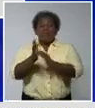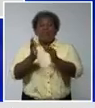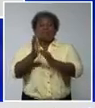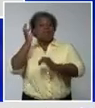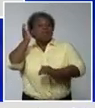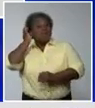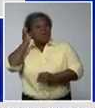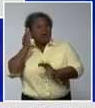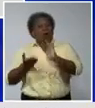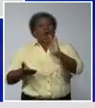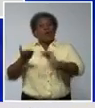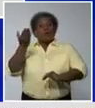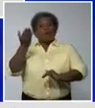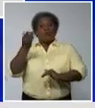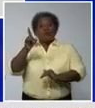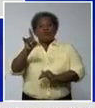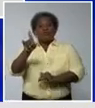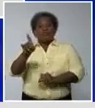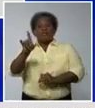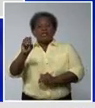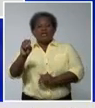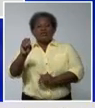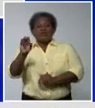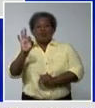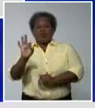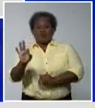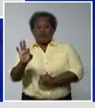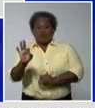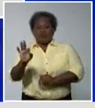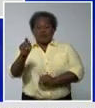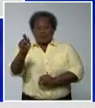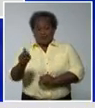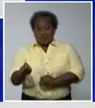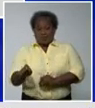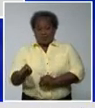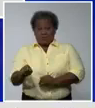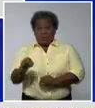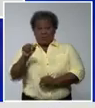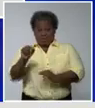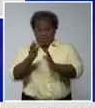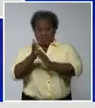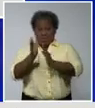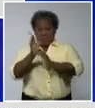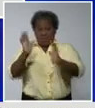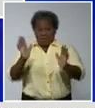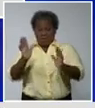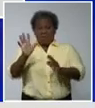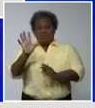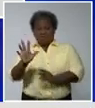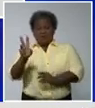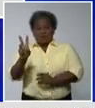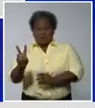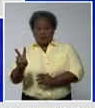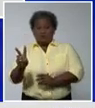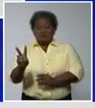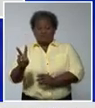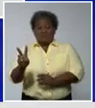con 108 fallecidos, y ya este mes vamos por 52. Es verdad que la tasa